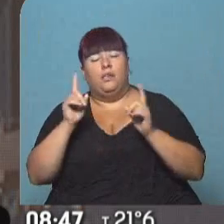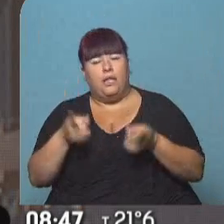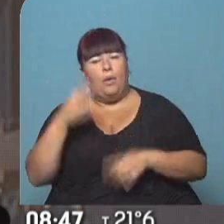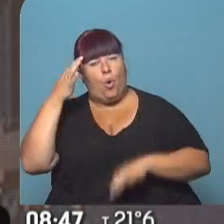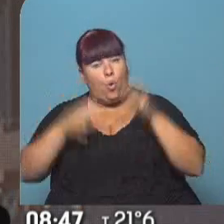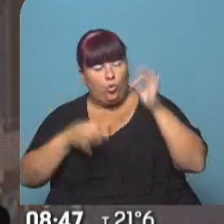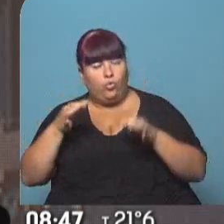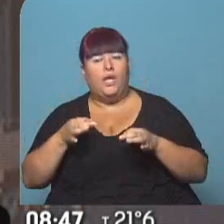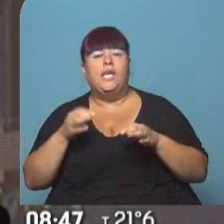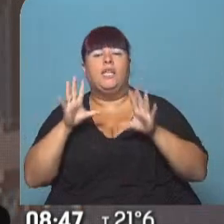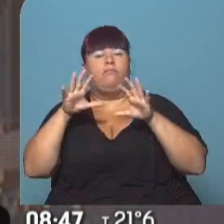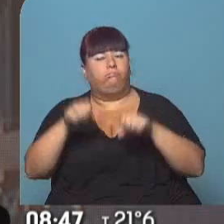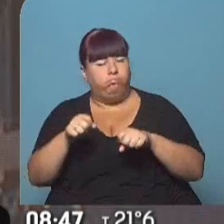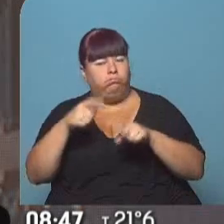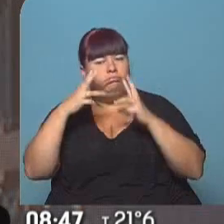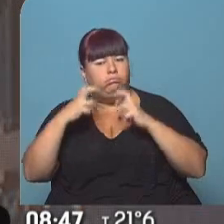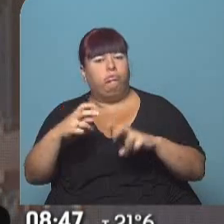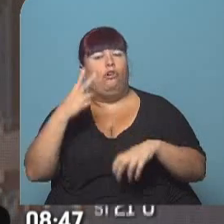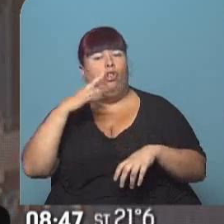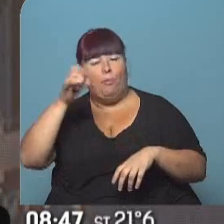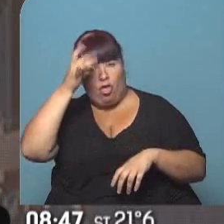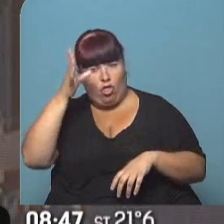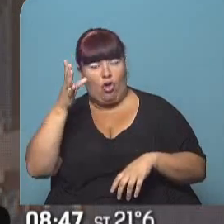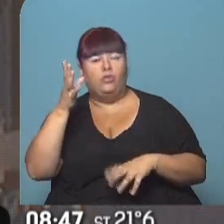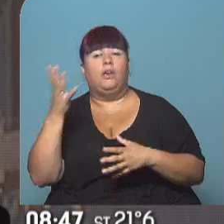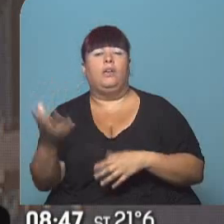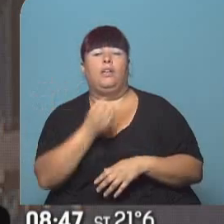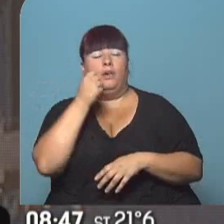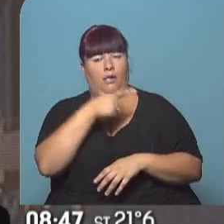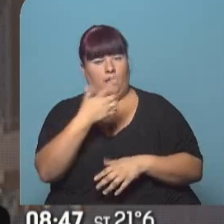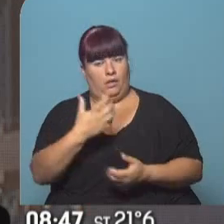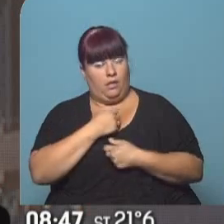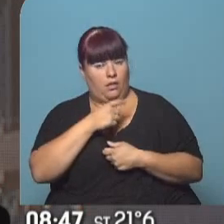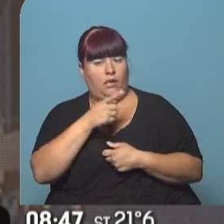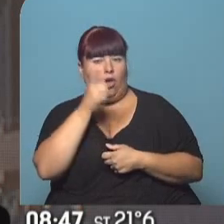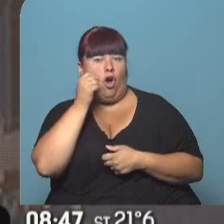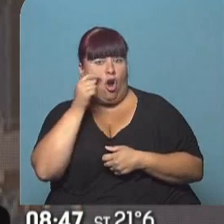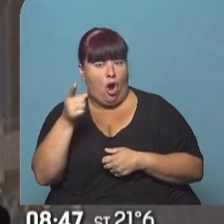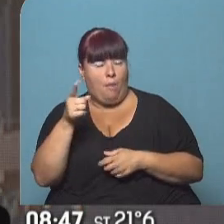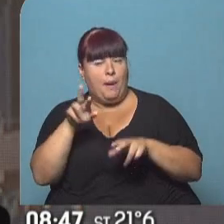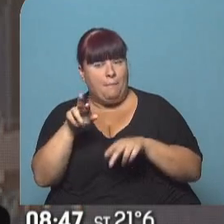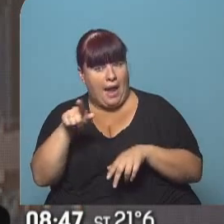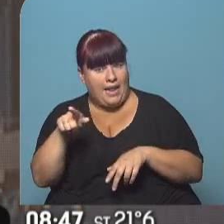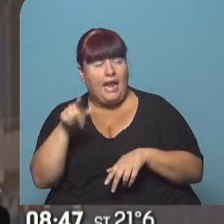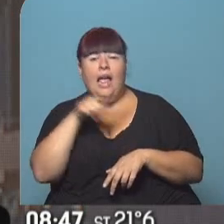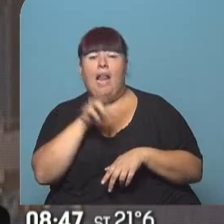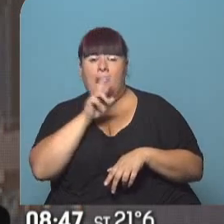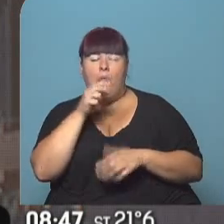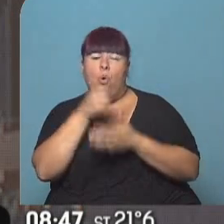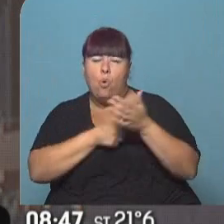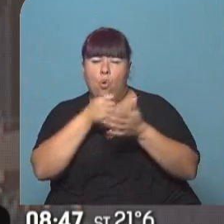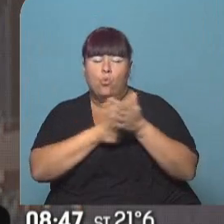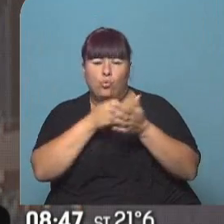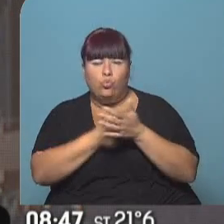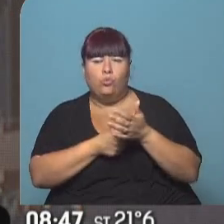la justicia tomó intervención en el 2012, le dieron la tenencia al hombre, a su pareja. Ella siguió luchando,